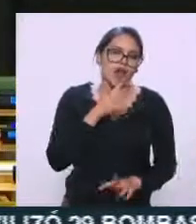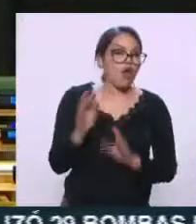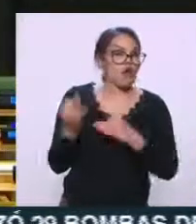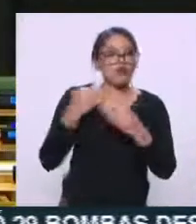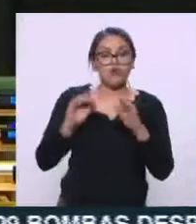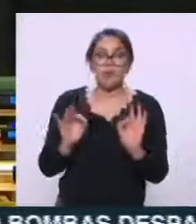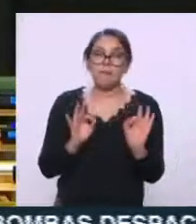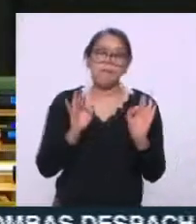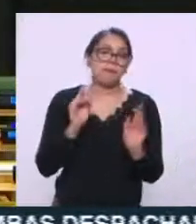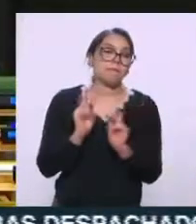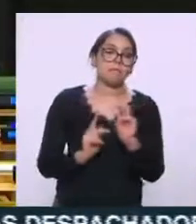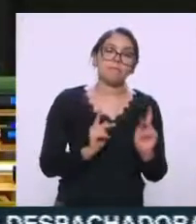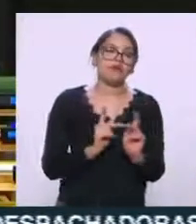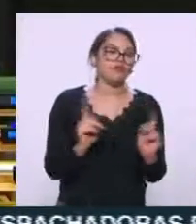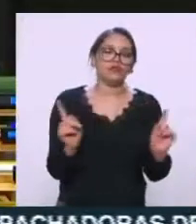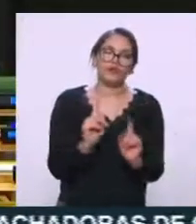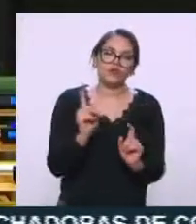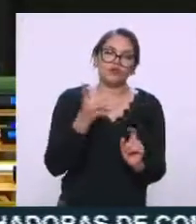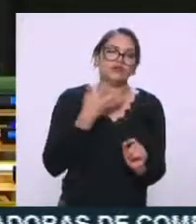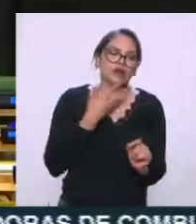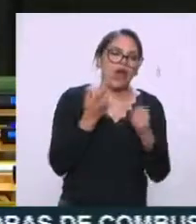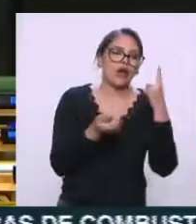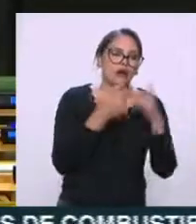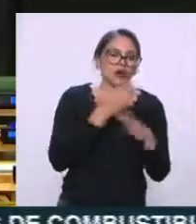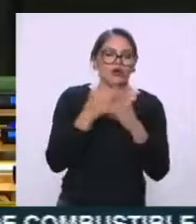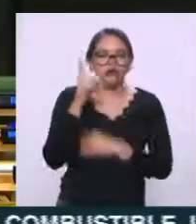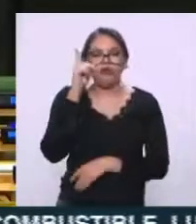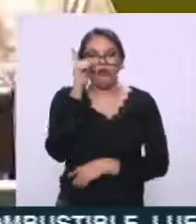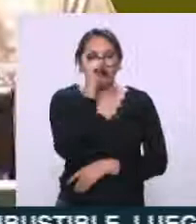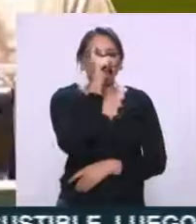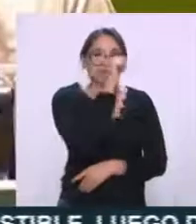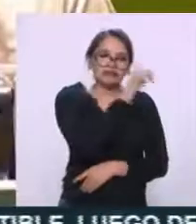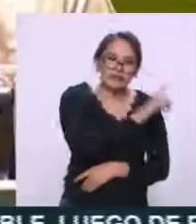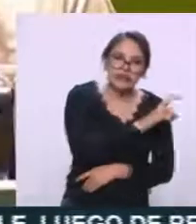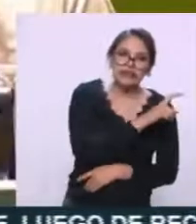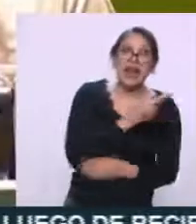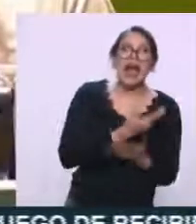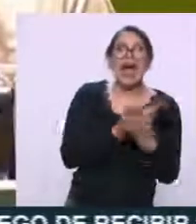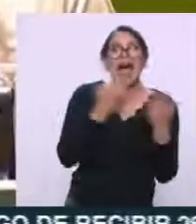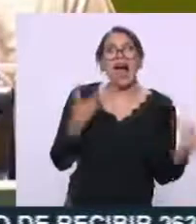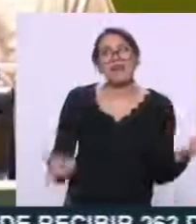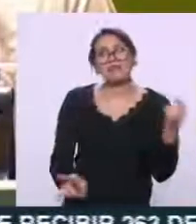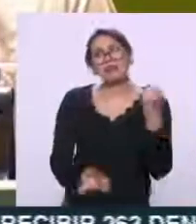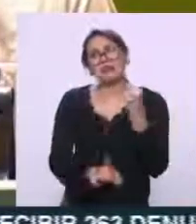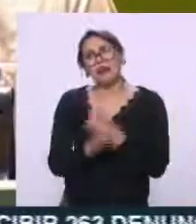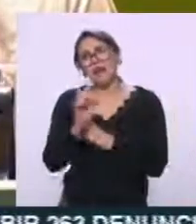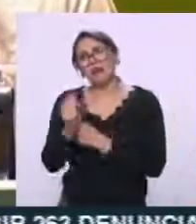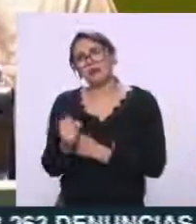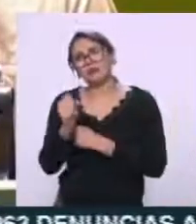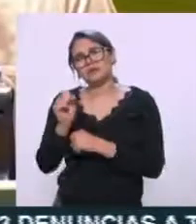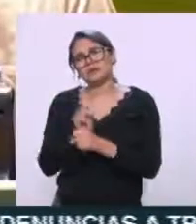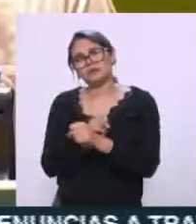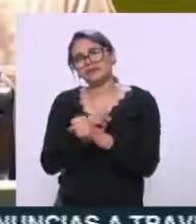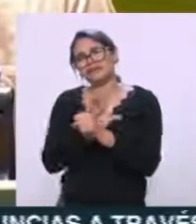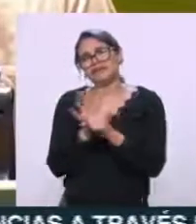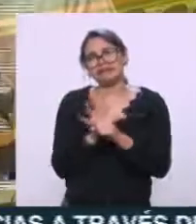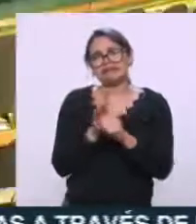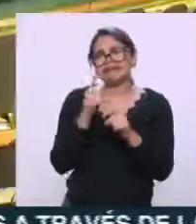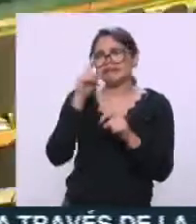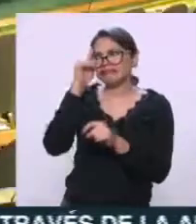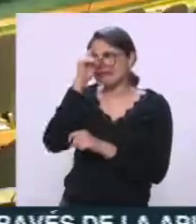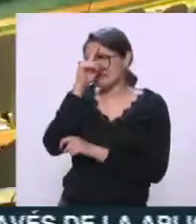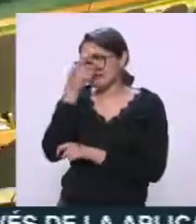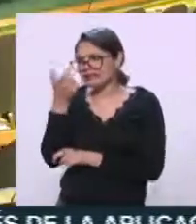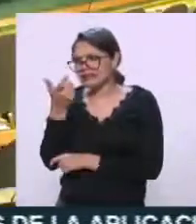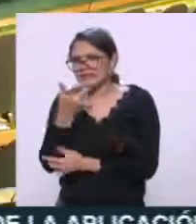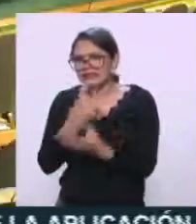Consejo de Seguridad. Ahora, después de la gran pandemia que estamos sufriendo y de la crisis económica